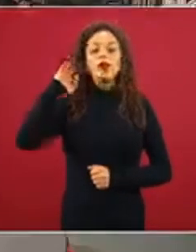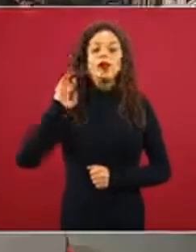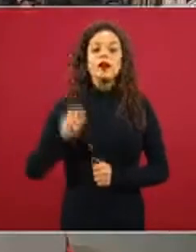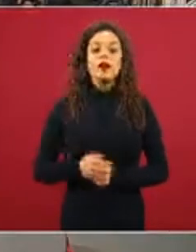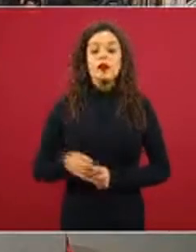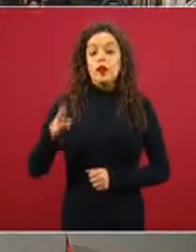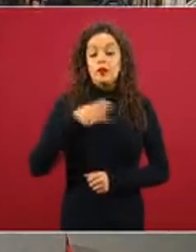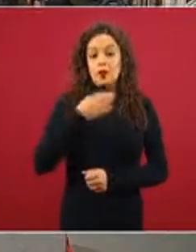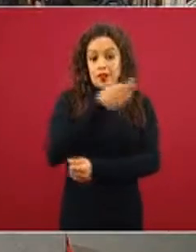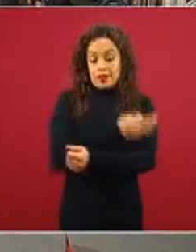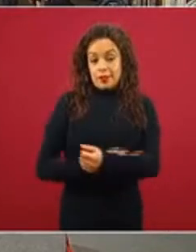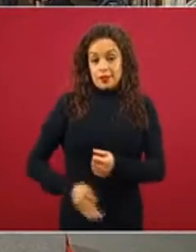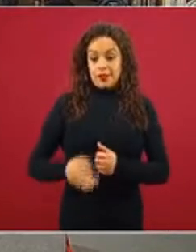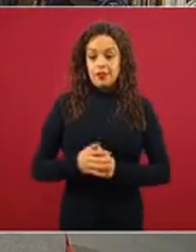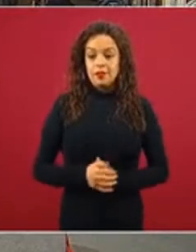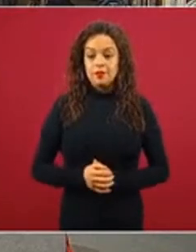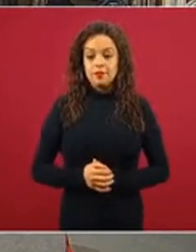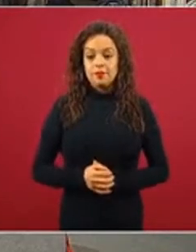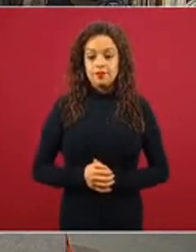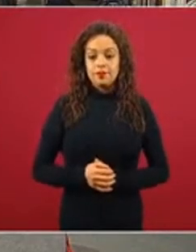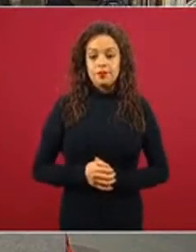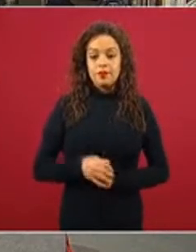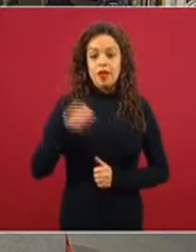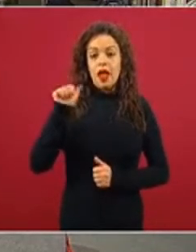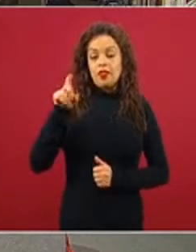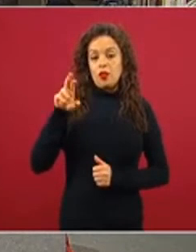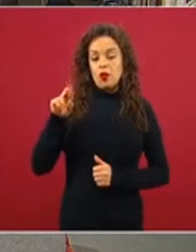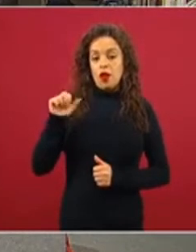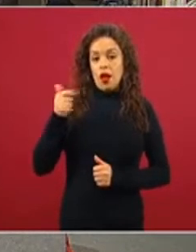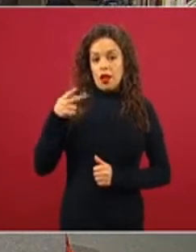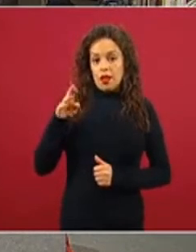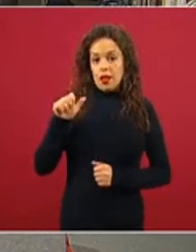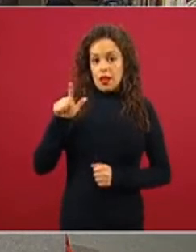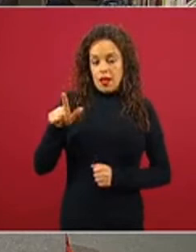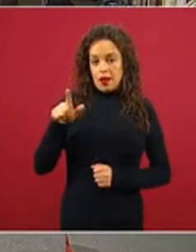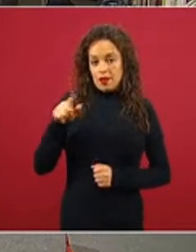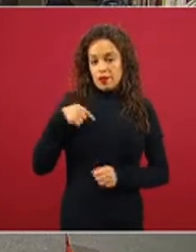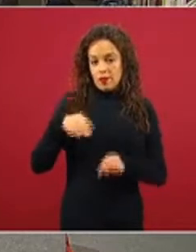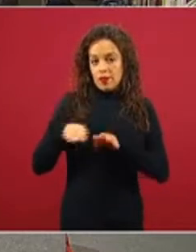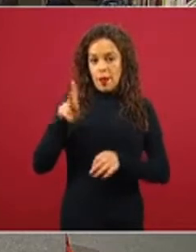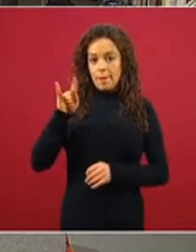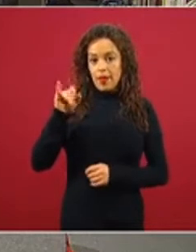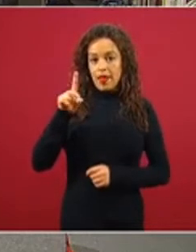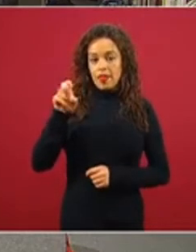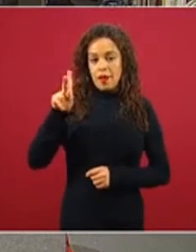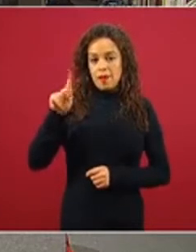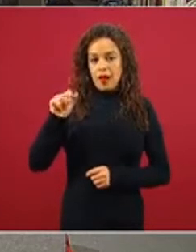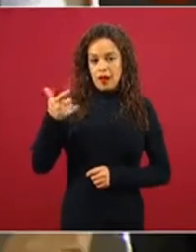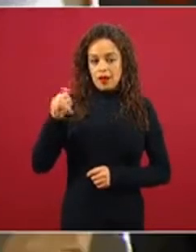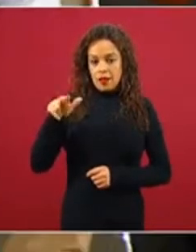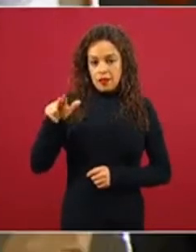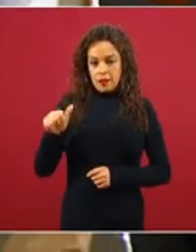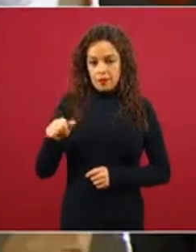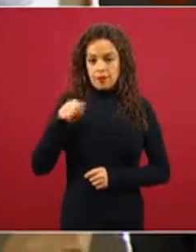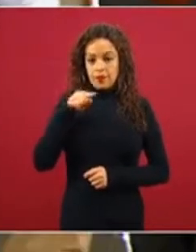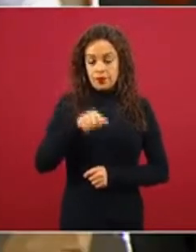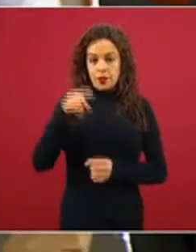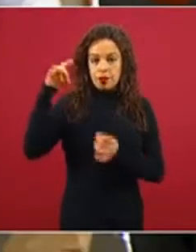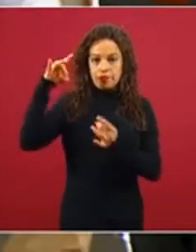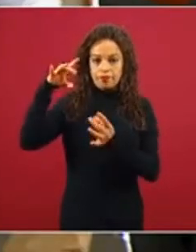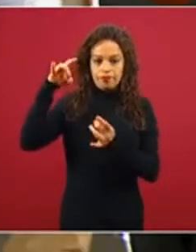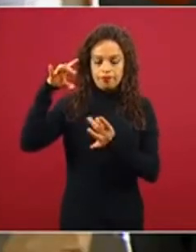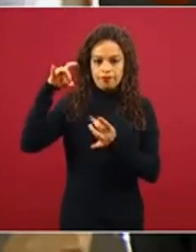Buenas tardes. Andro Aguilar, para Pie de Página. Dos preguntas. Este reporte, este índice de movilidad que nos acaban de